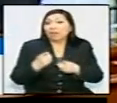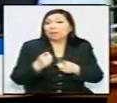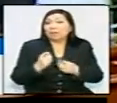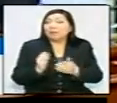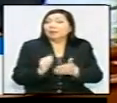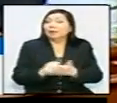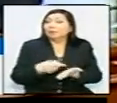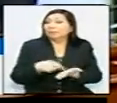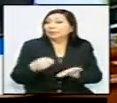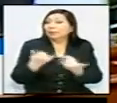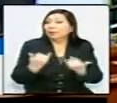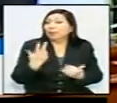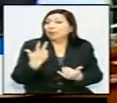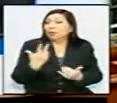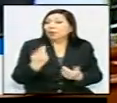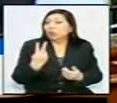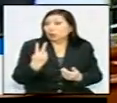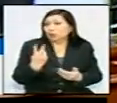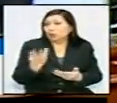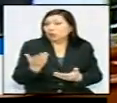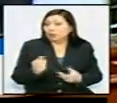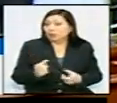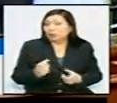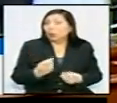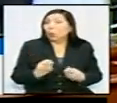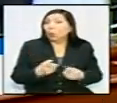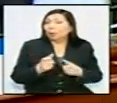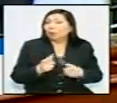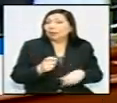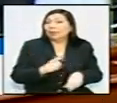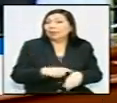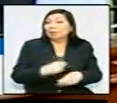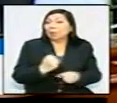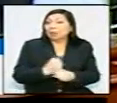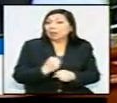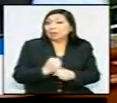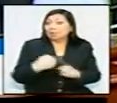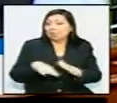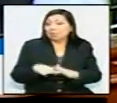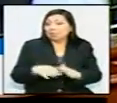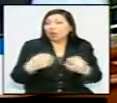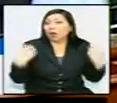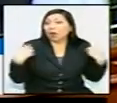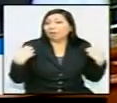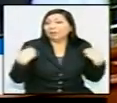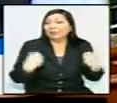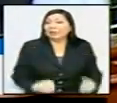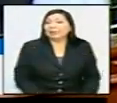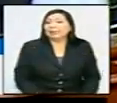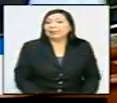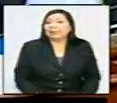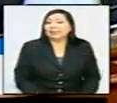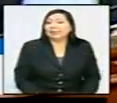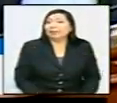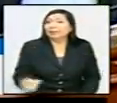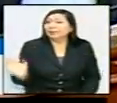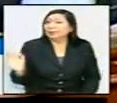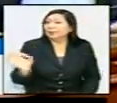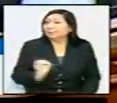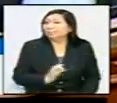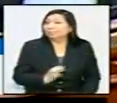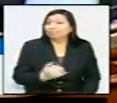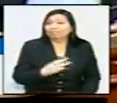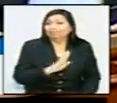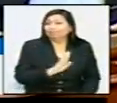que reportaban estos 2 efectivos durante el tiempo que estuvieron en mi despacho, y en ninguno